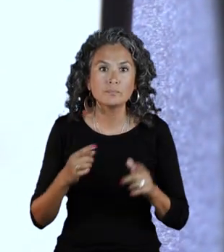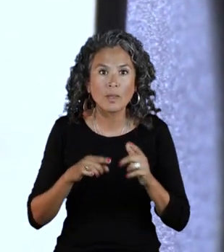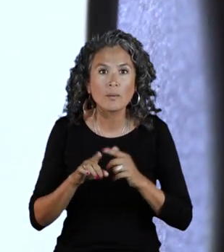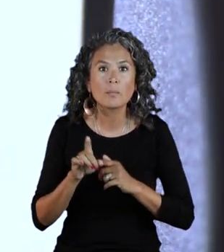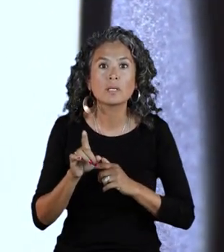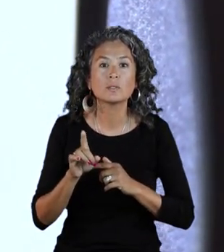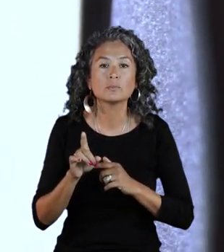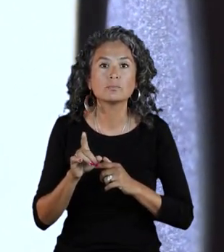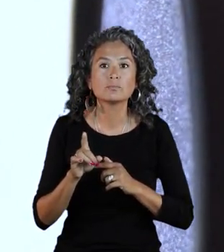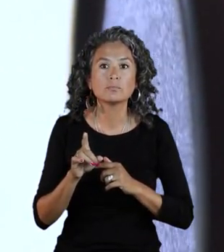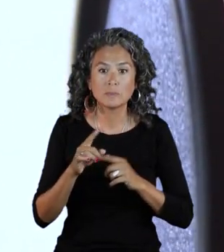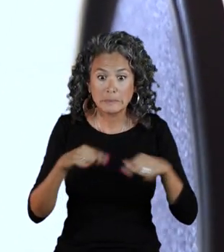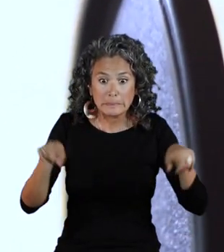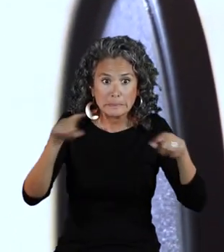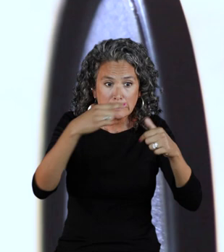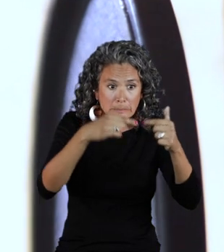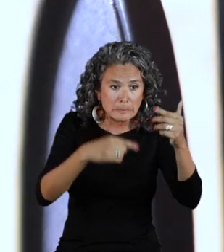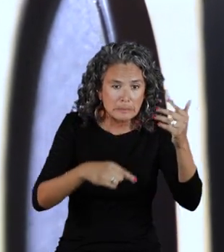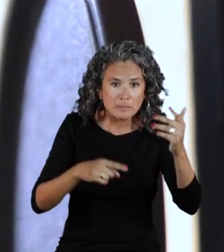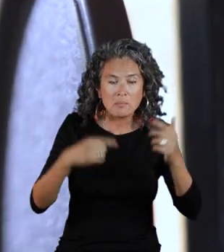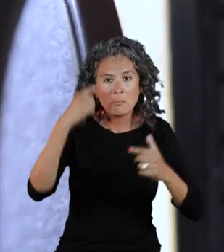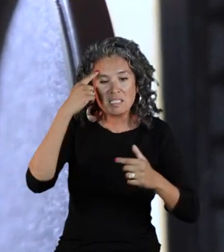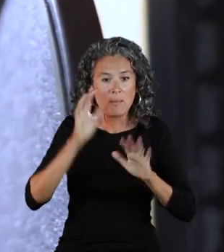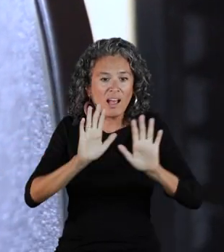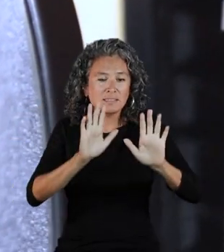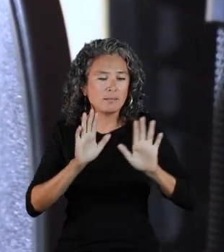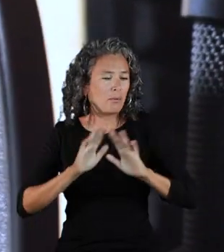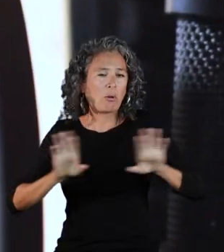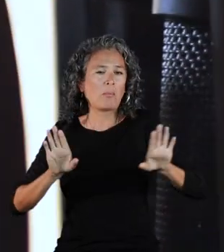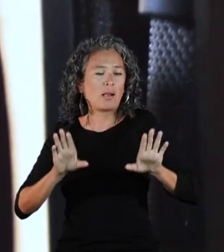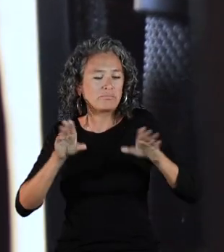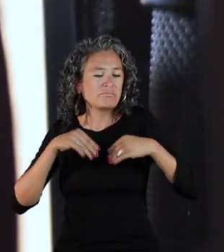Y aún así, seguía siendo normal para mí eso.